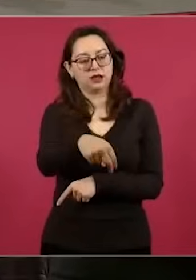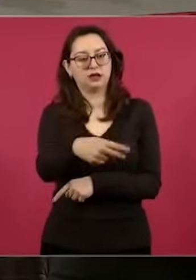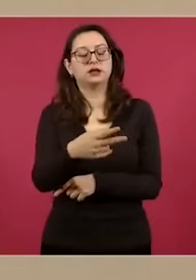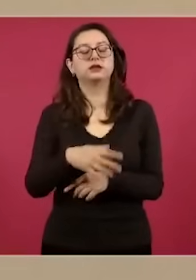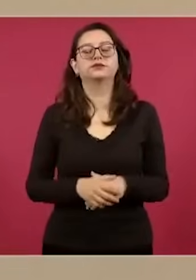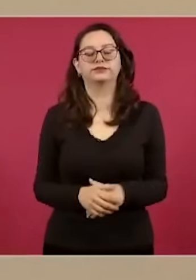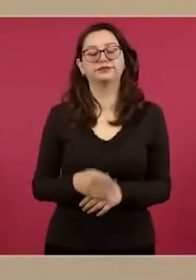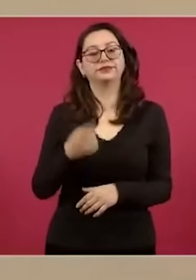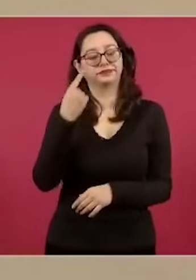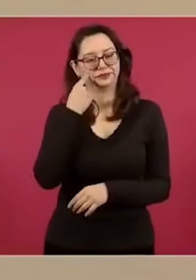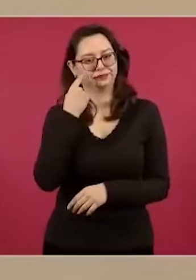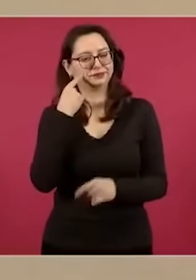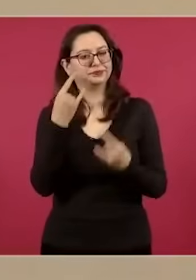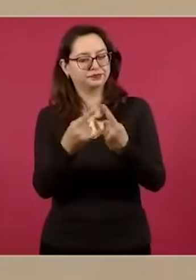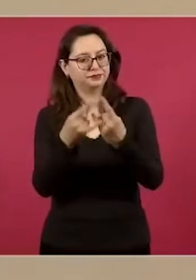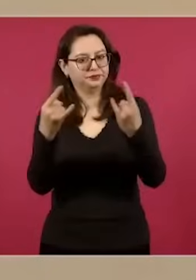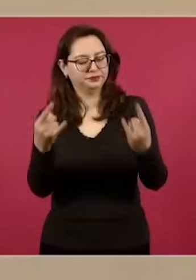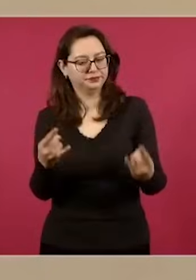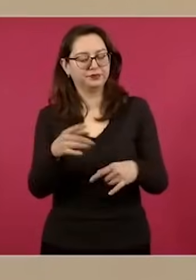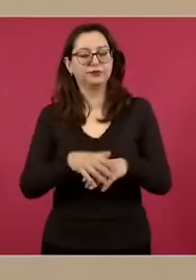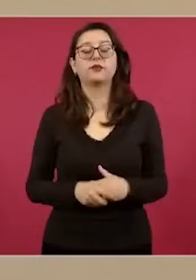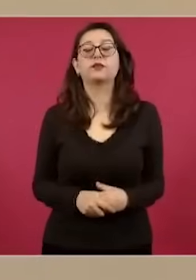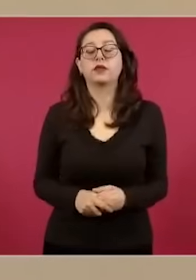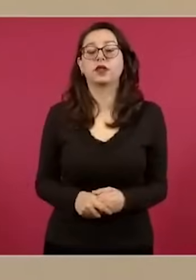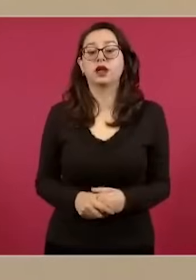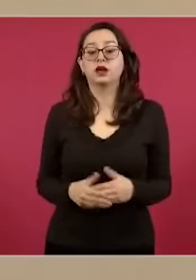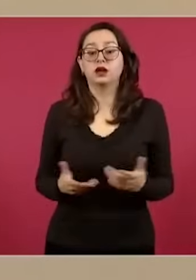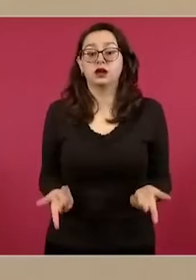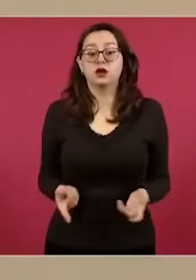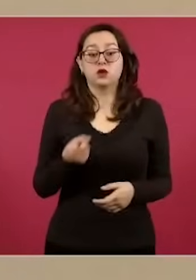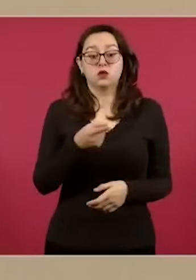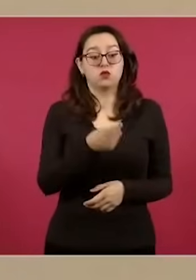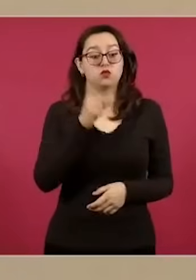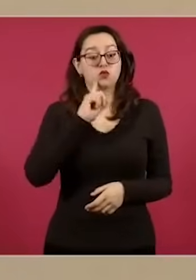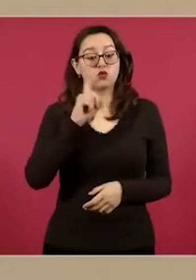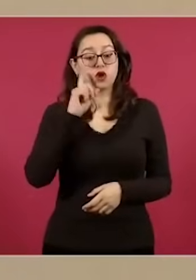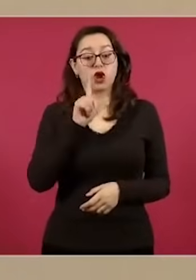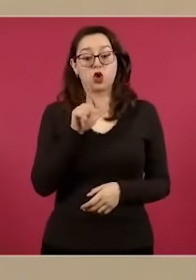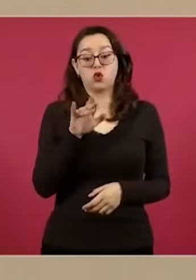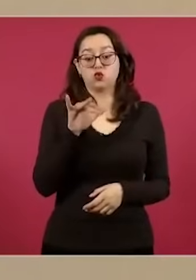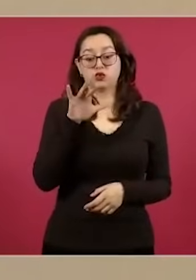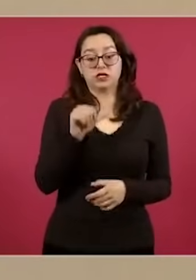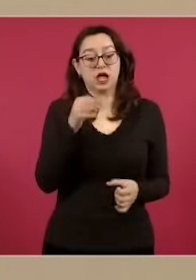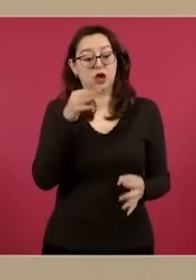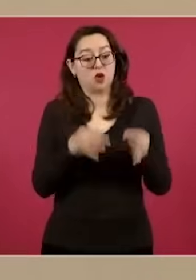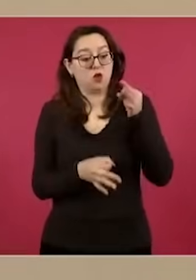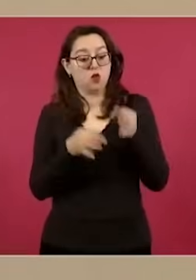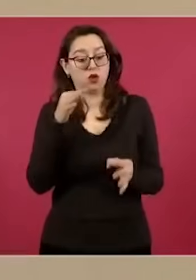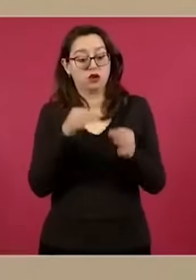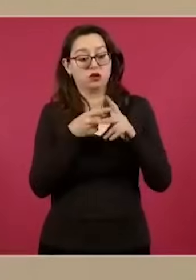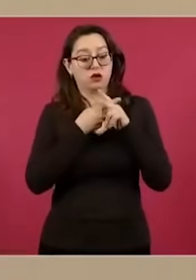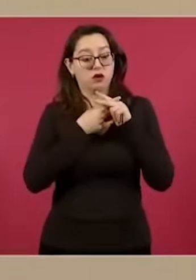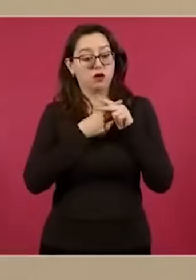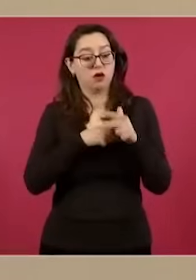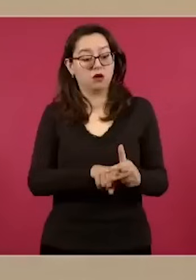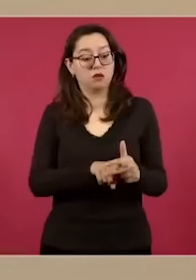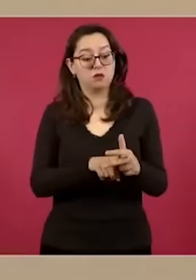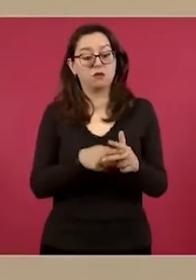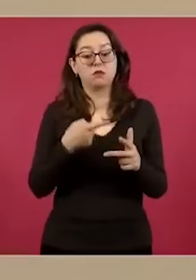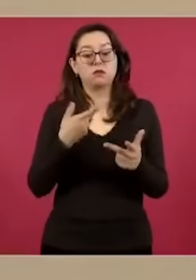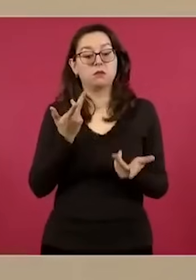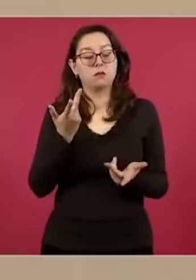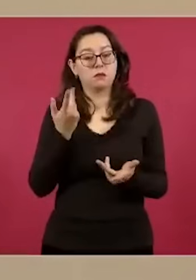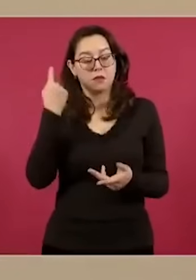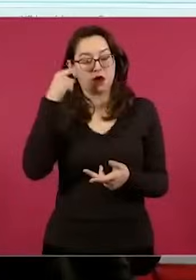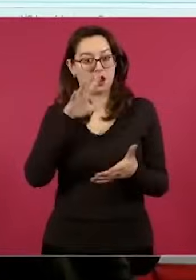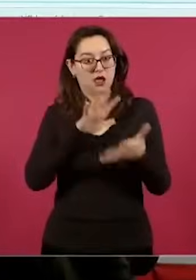Gaona otorgó una suspensión provisional en favor de Lucía n quien promovió un amp buscapiés